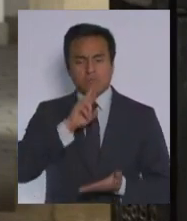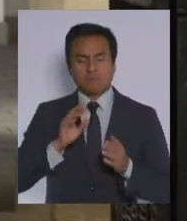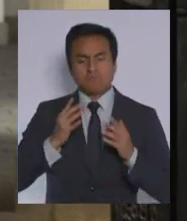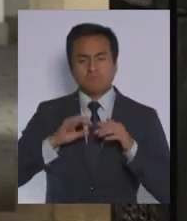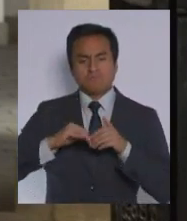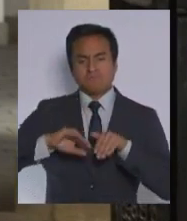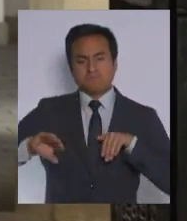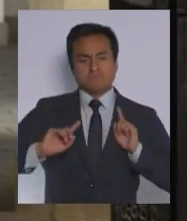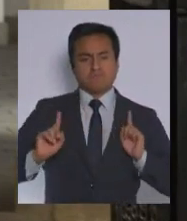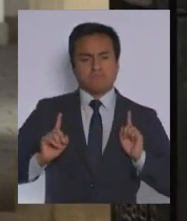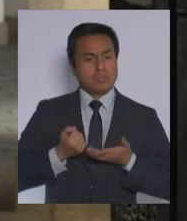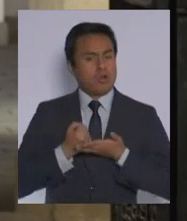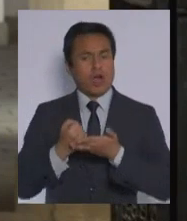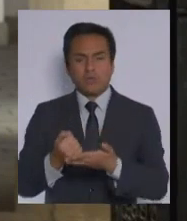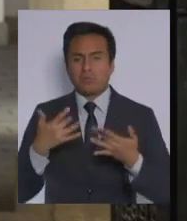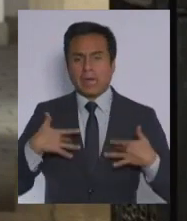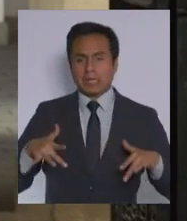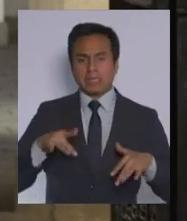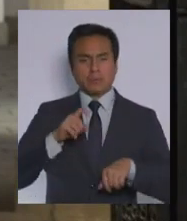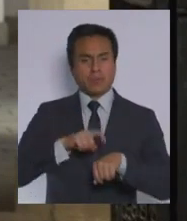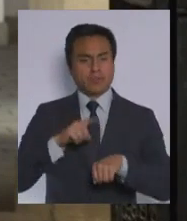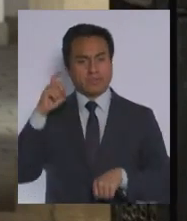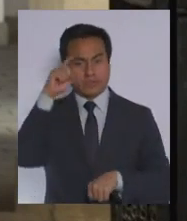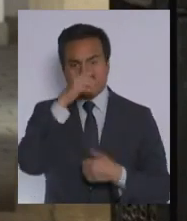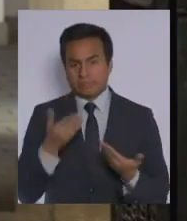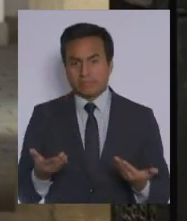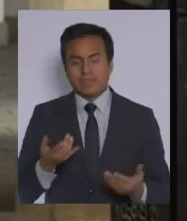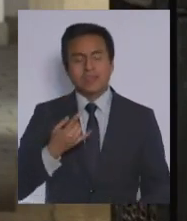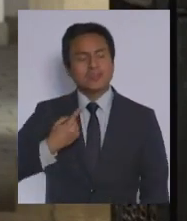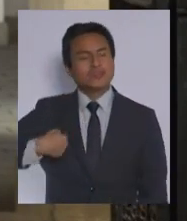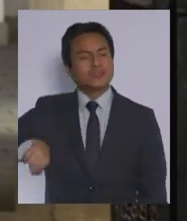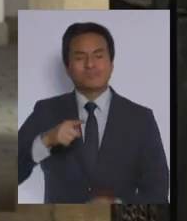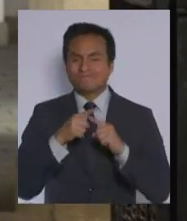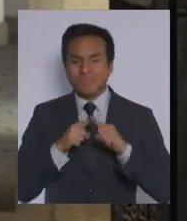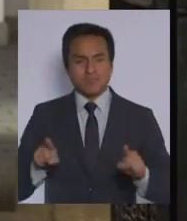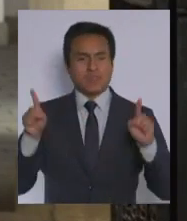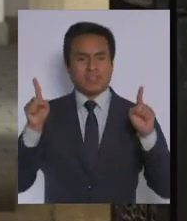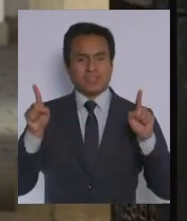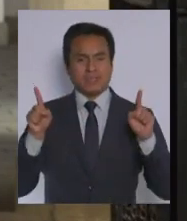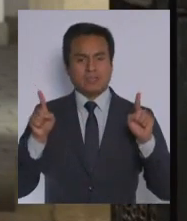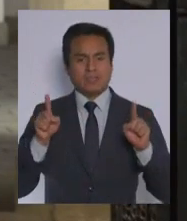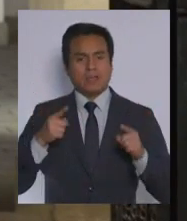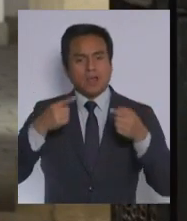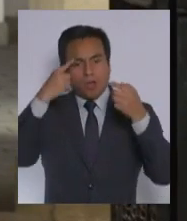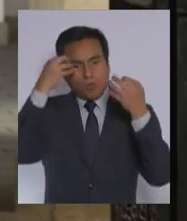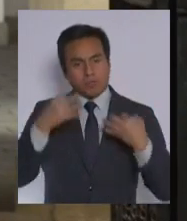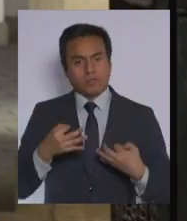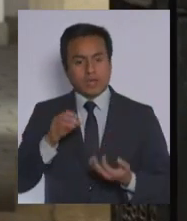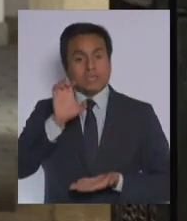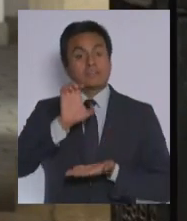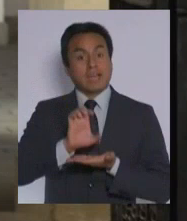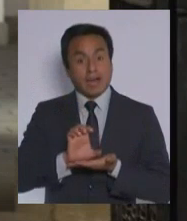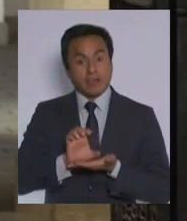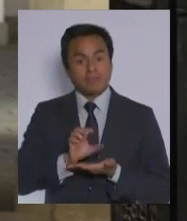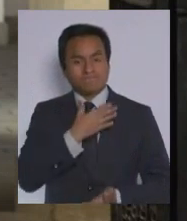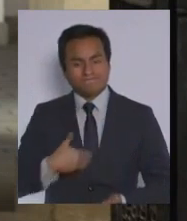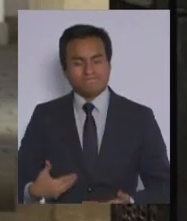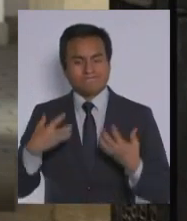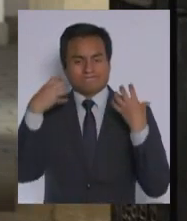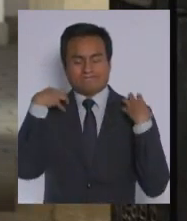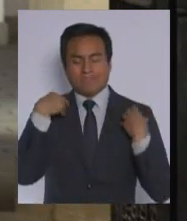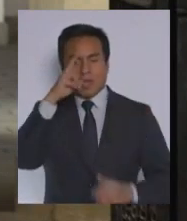para venir a ayudarlo en este momento difícil nosotros al contrario estamos convencidos que el estado tiene un gran